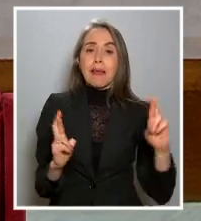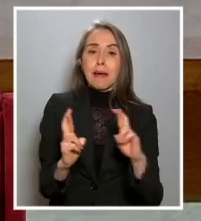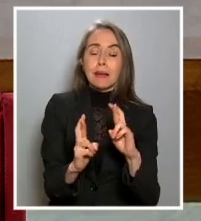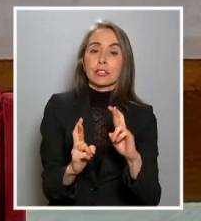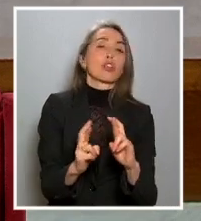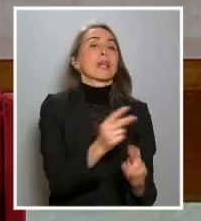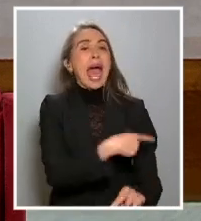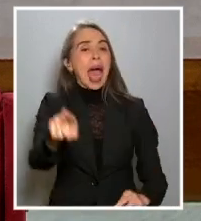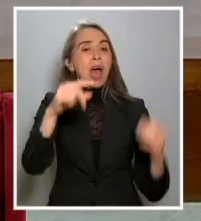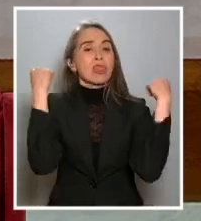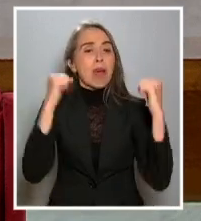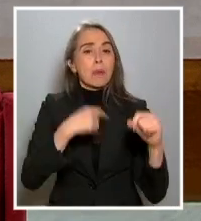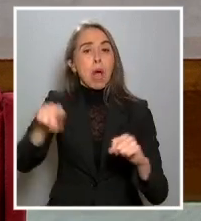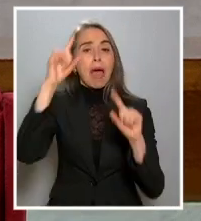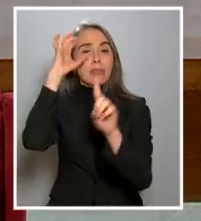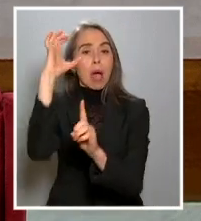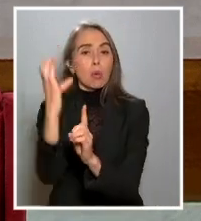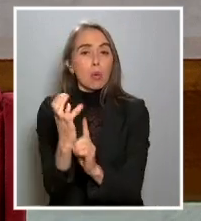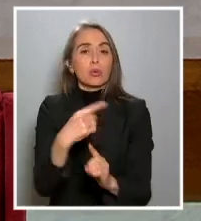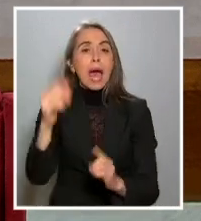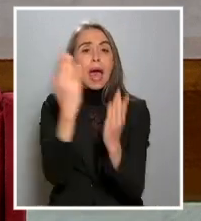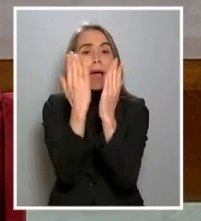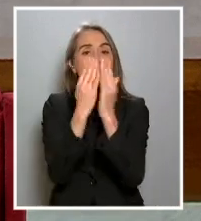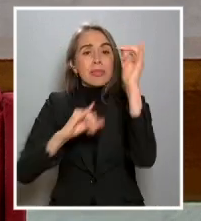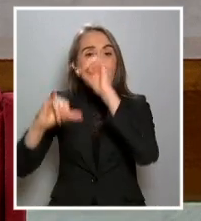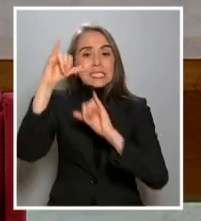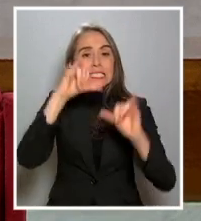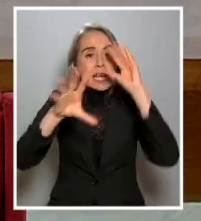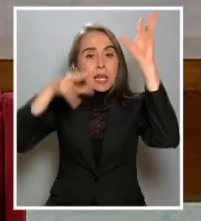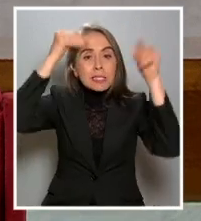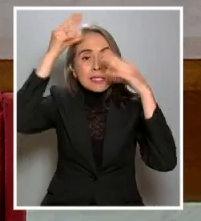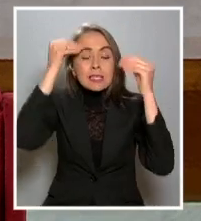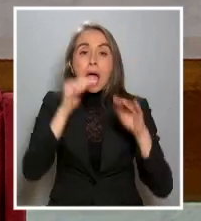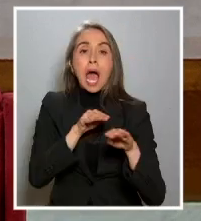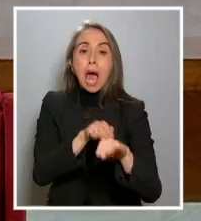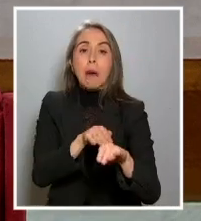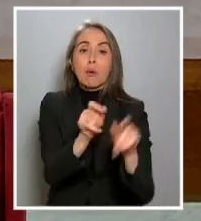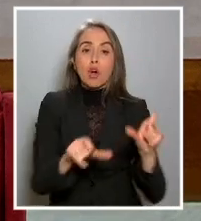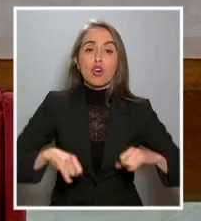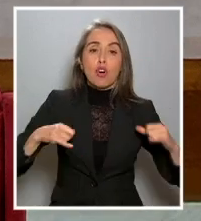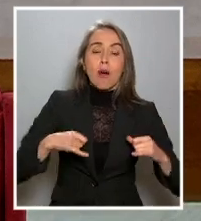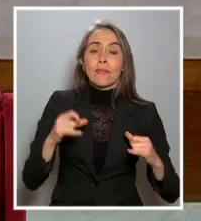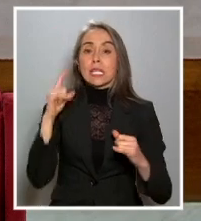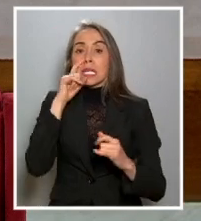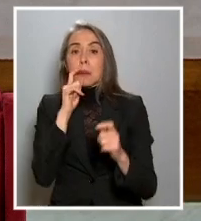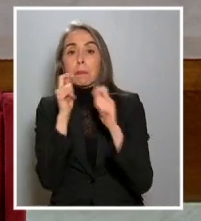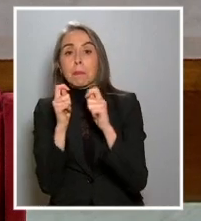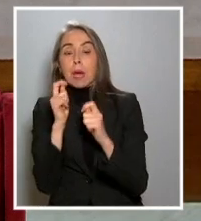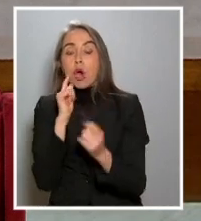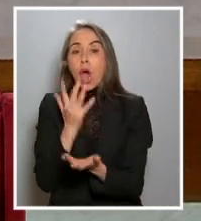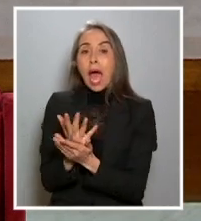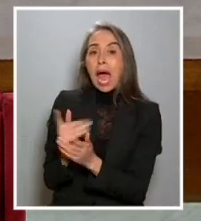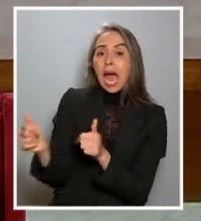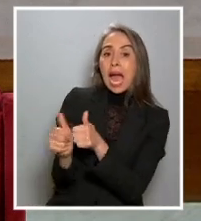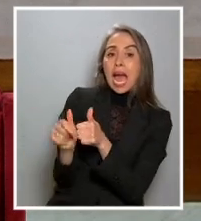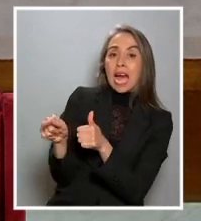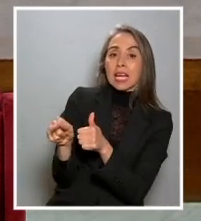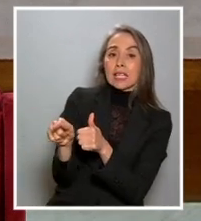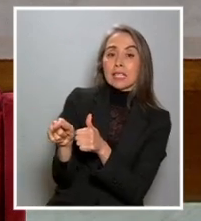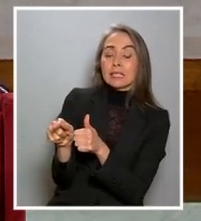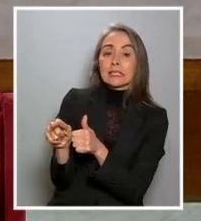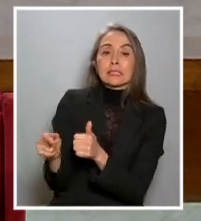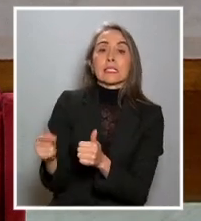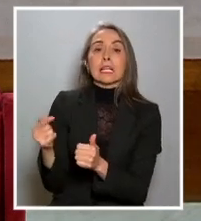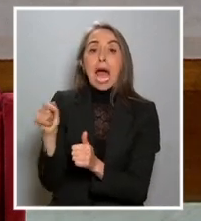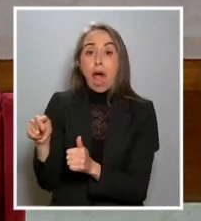través del deporte, la cultura y la ciencia, apoyando a los muchachos que enfrentan riesgos con la presencia de los mejores